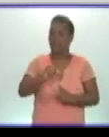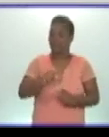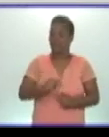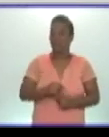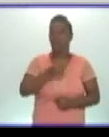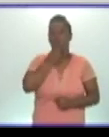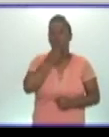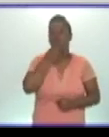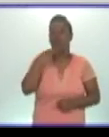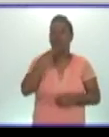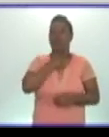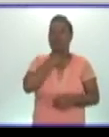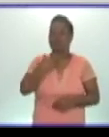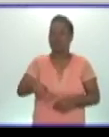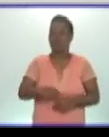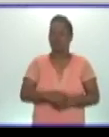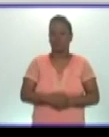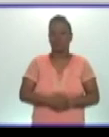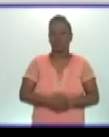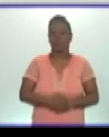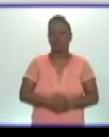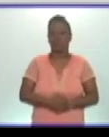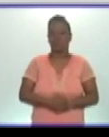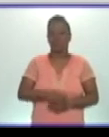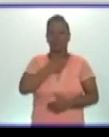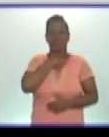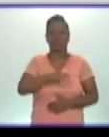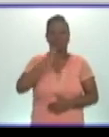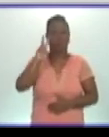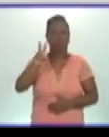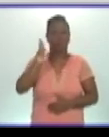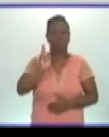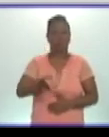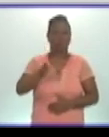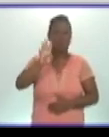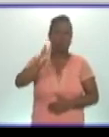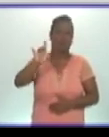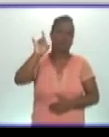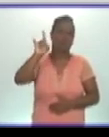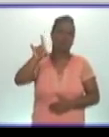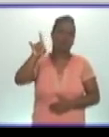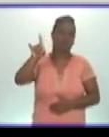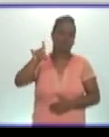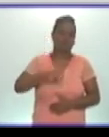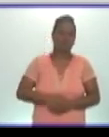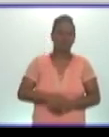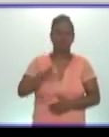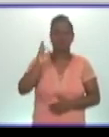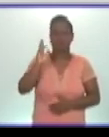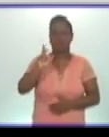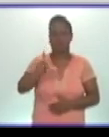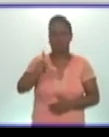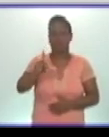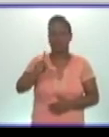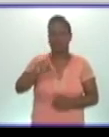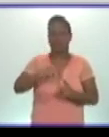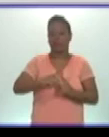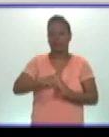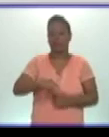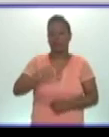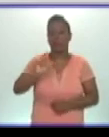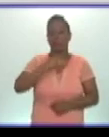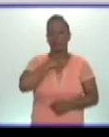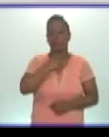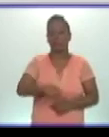realizar los siguientes ejercicios. El ejercicio 2 de la página 419 de tu libro de texto y